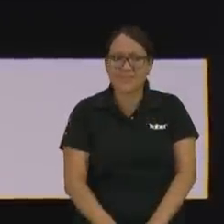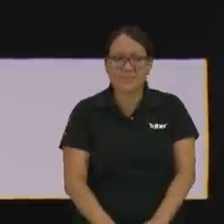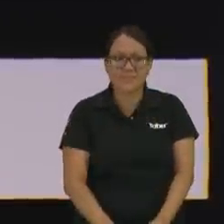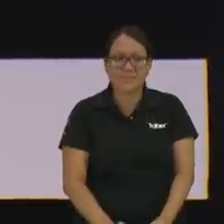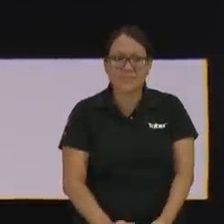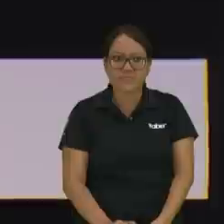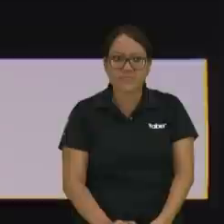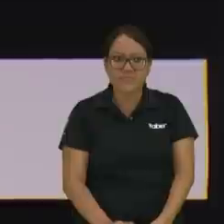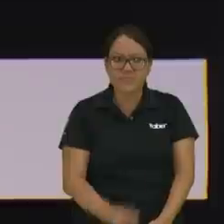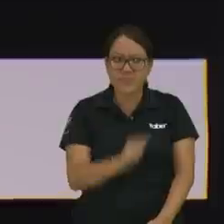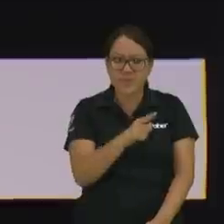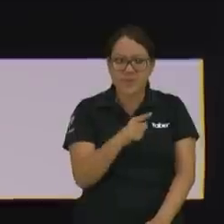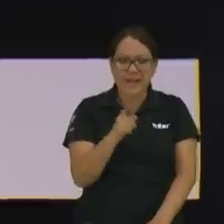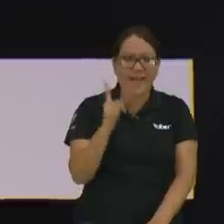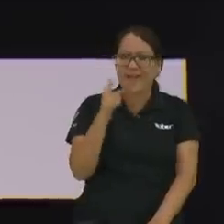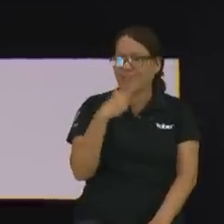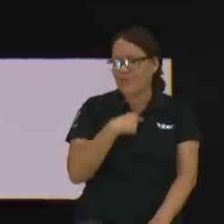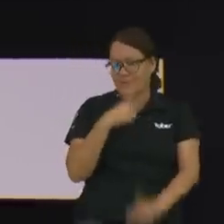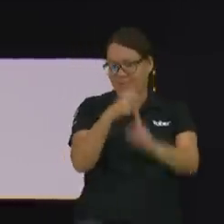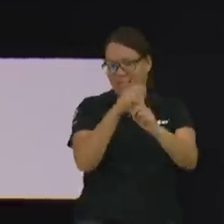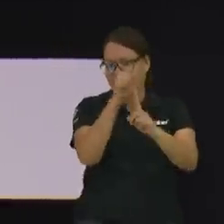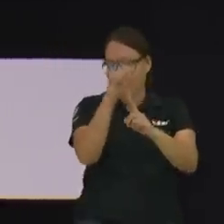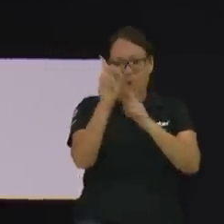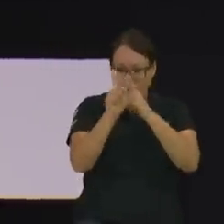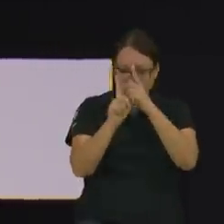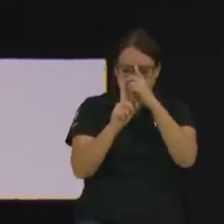y dice el cipote no a este si no lo vamos a tocar